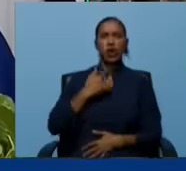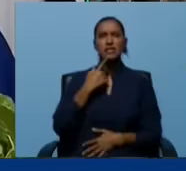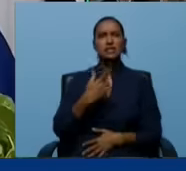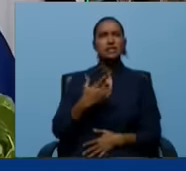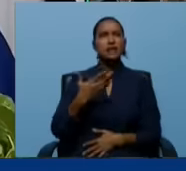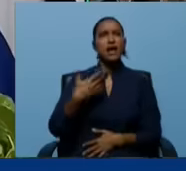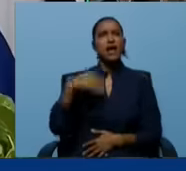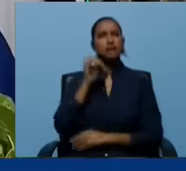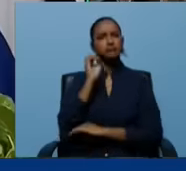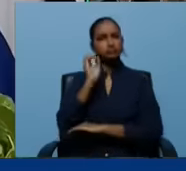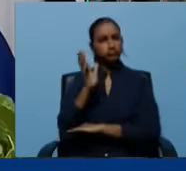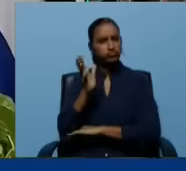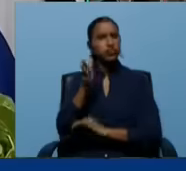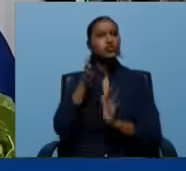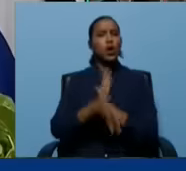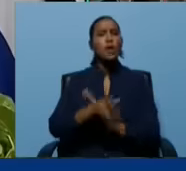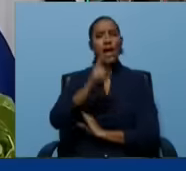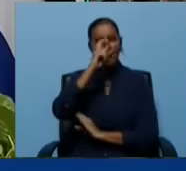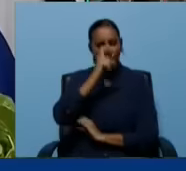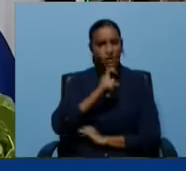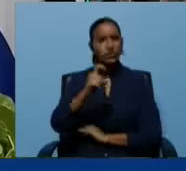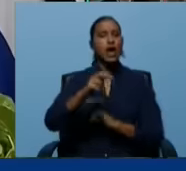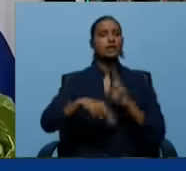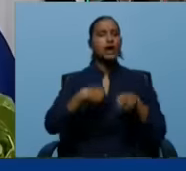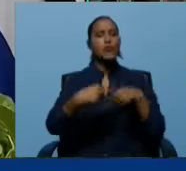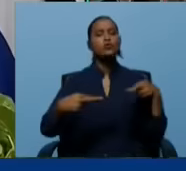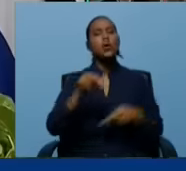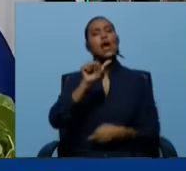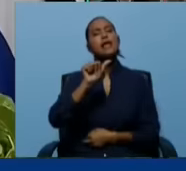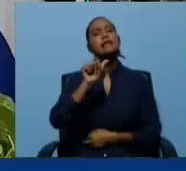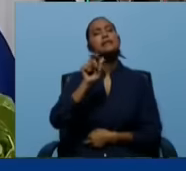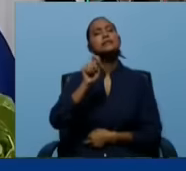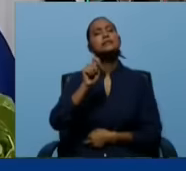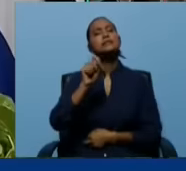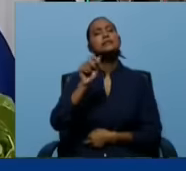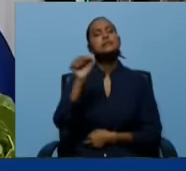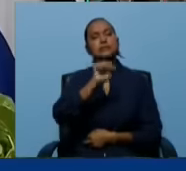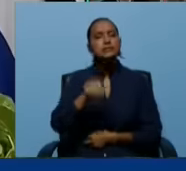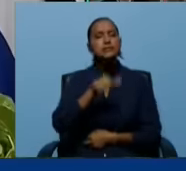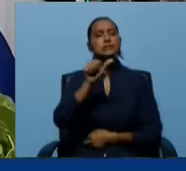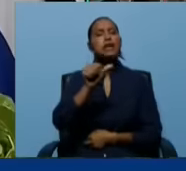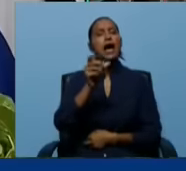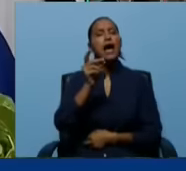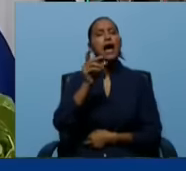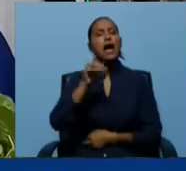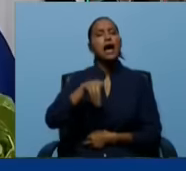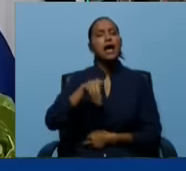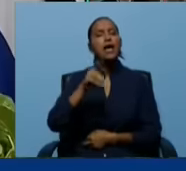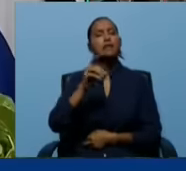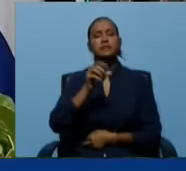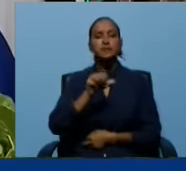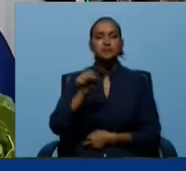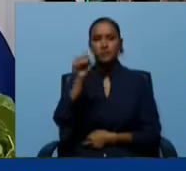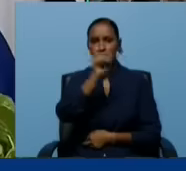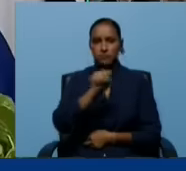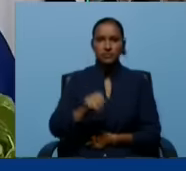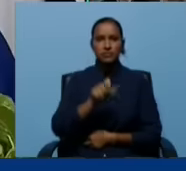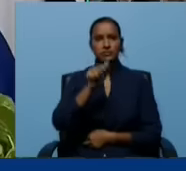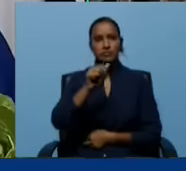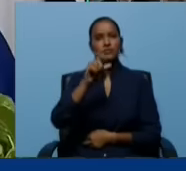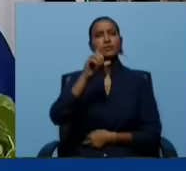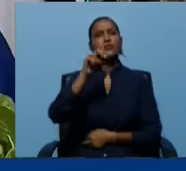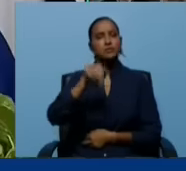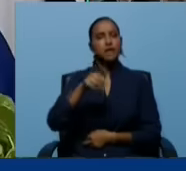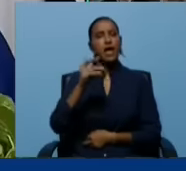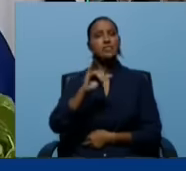44 aniversario de la Revolución Sandinista, que me planteaba a Ralph que conversáramos con los